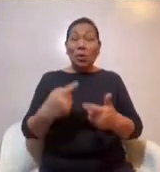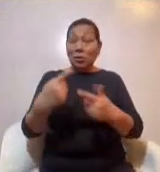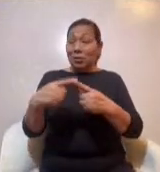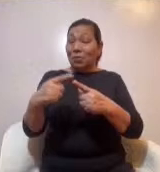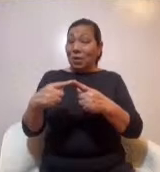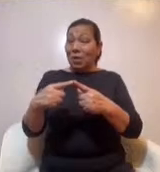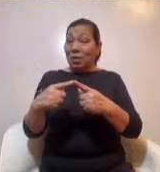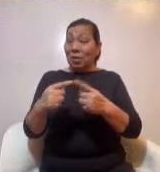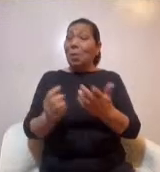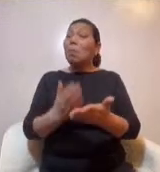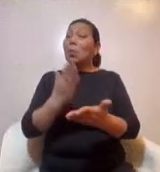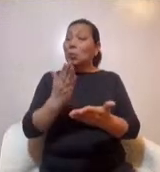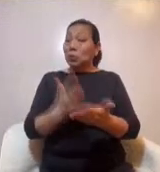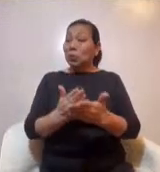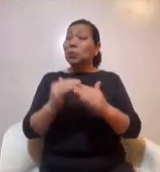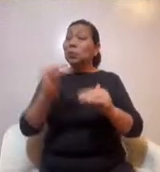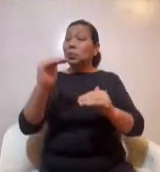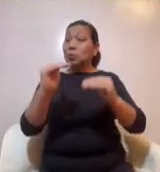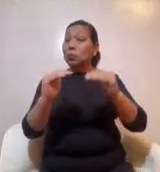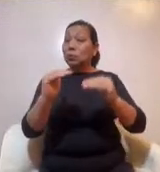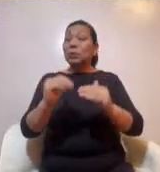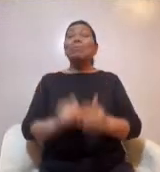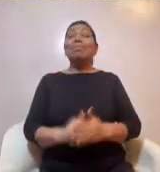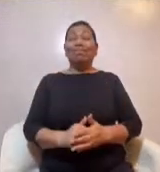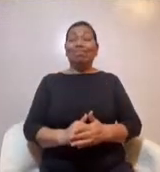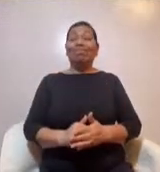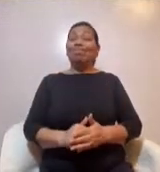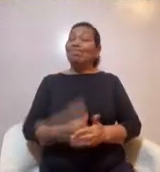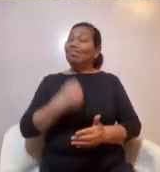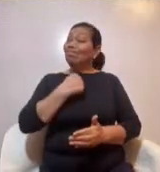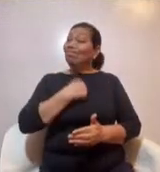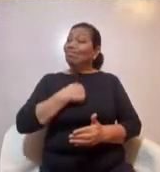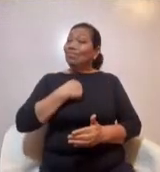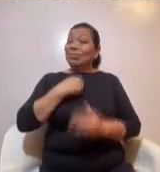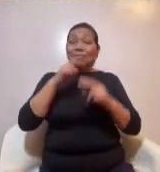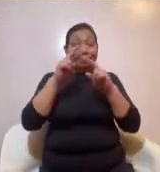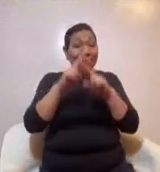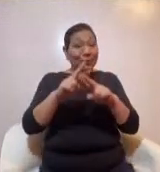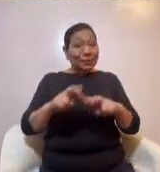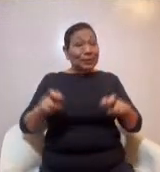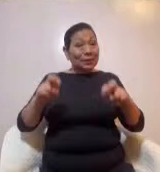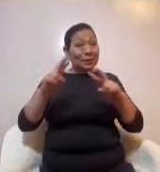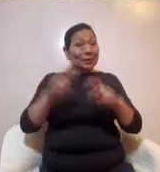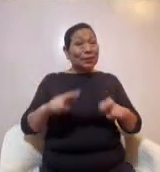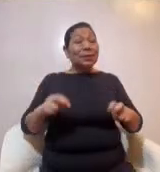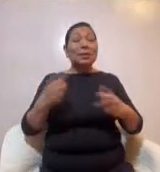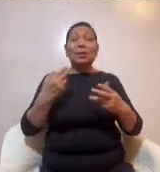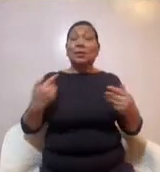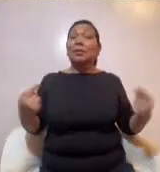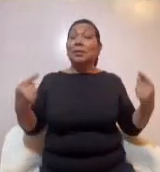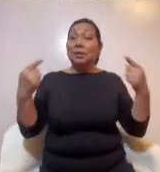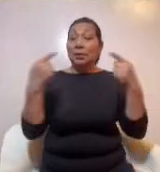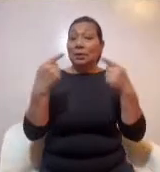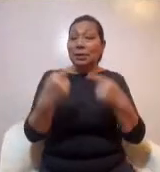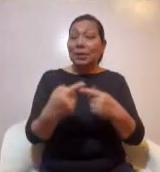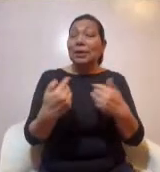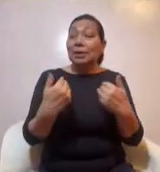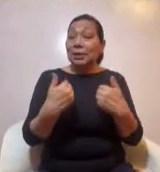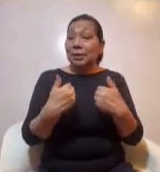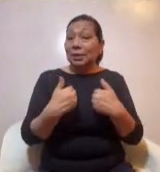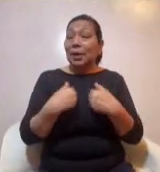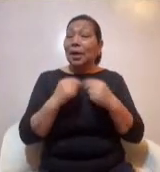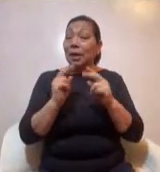es, los casos tienen un sesgo de género y la el análisis y la resolución de las